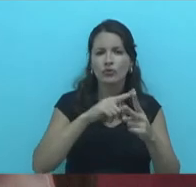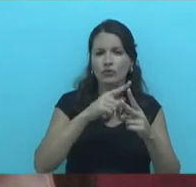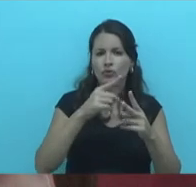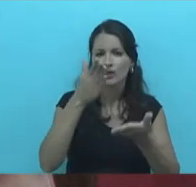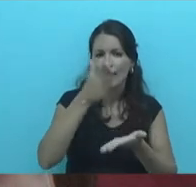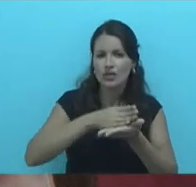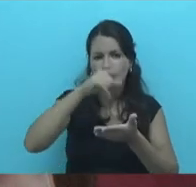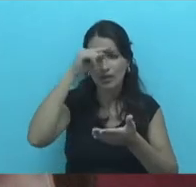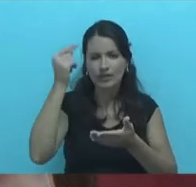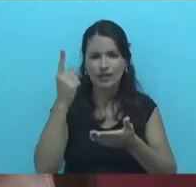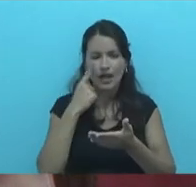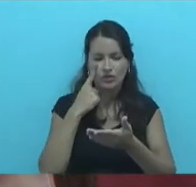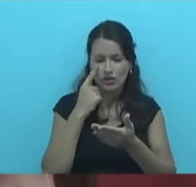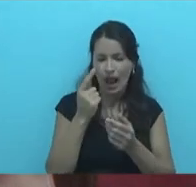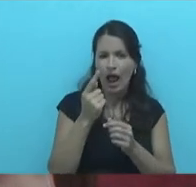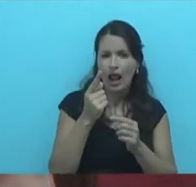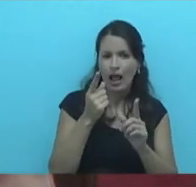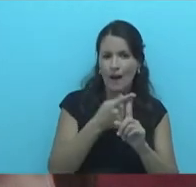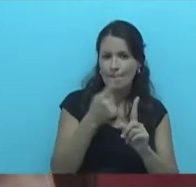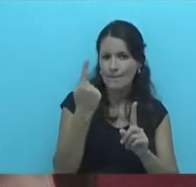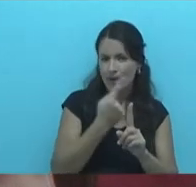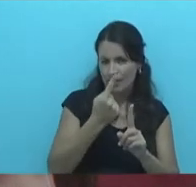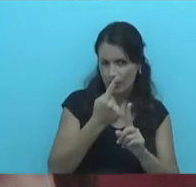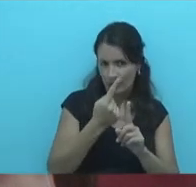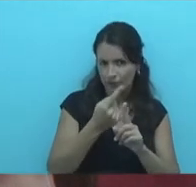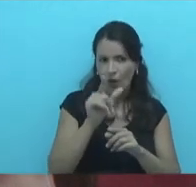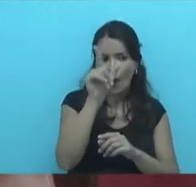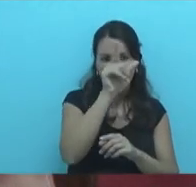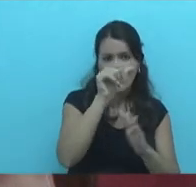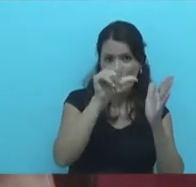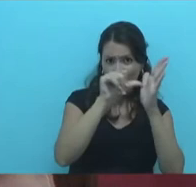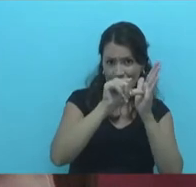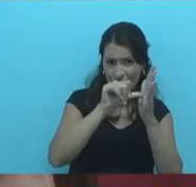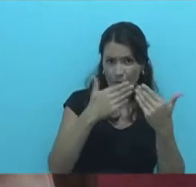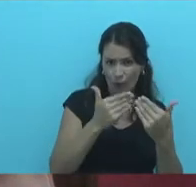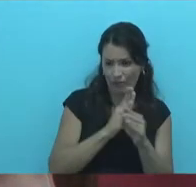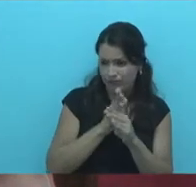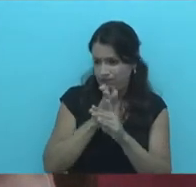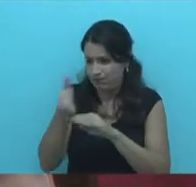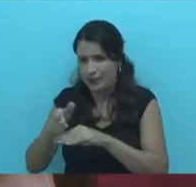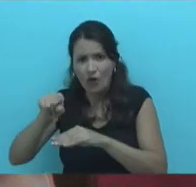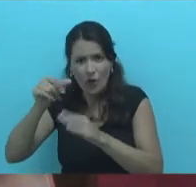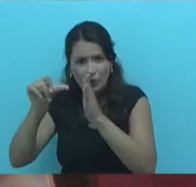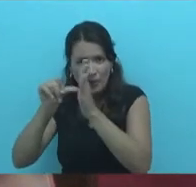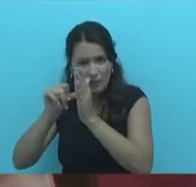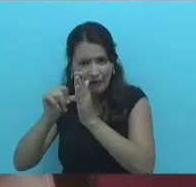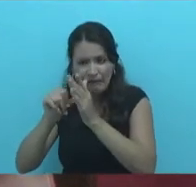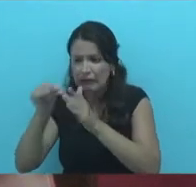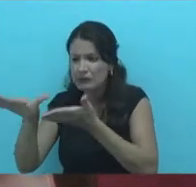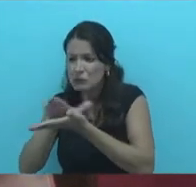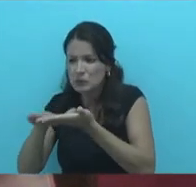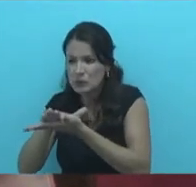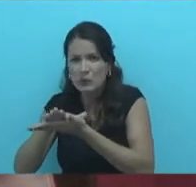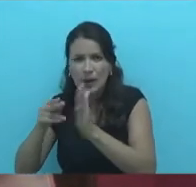los pueblos en asuntos internos de otros pueblos. Y segundo,